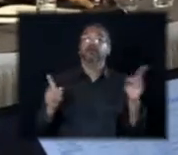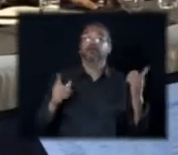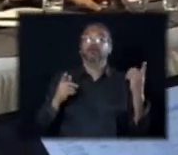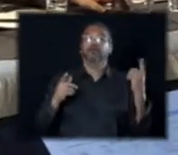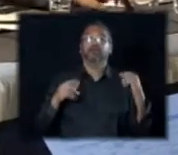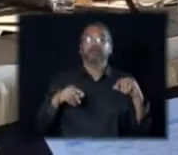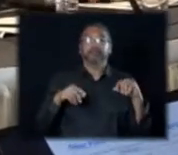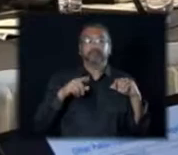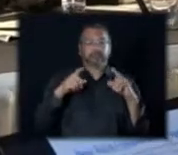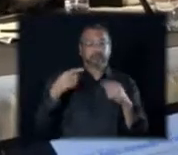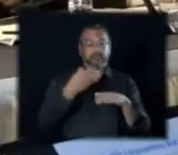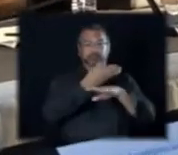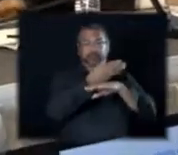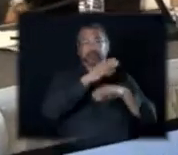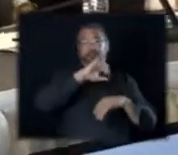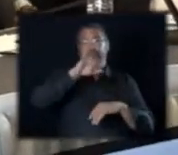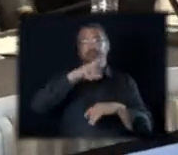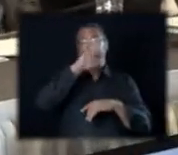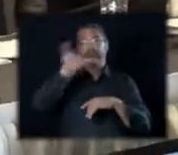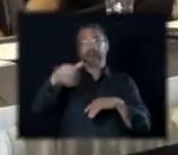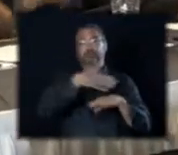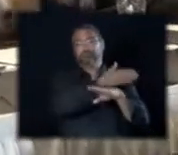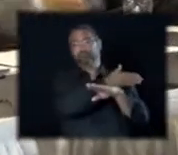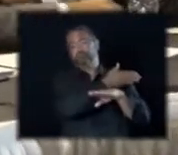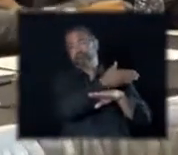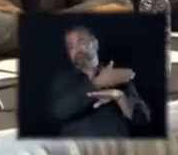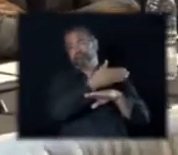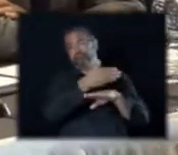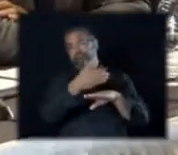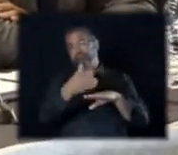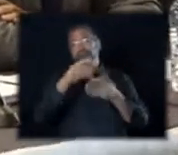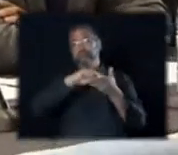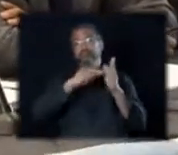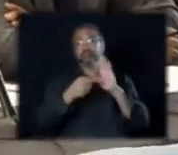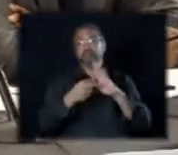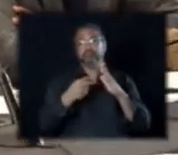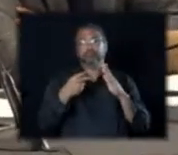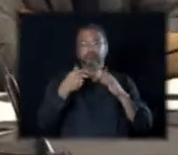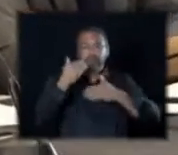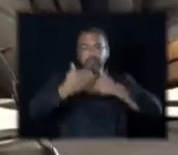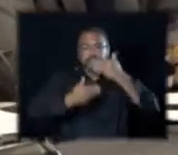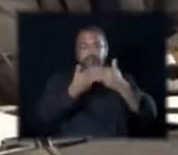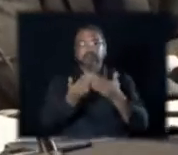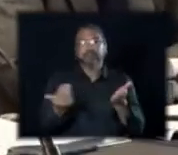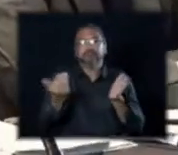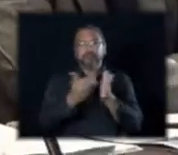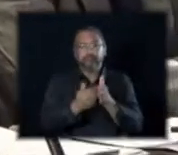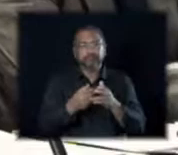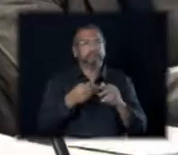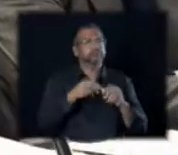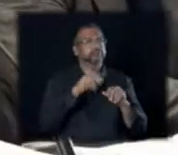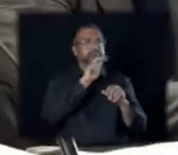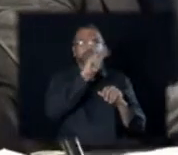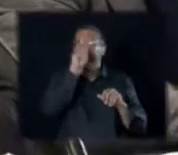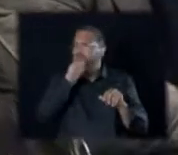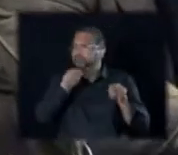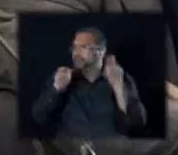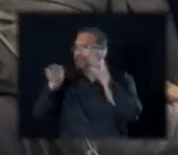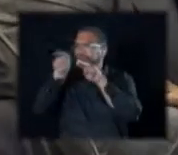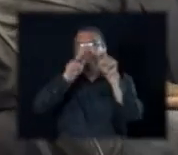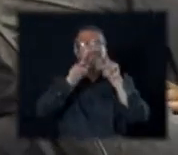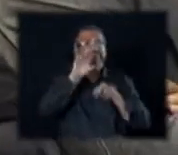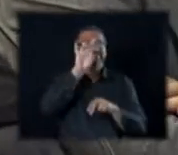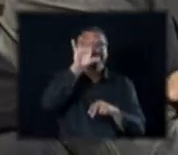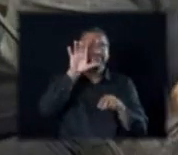pero ha sido un trabajo continuo desde julio. Hemos tenido que revisar más de